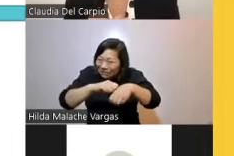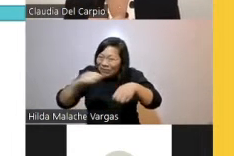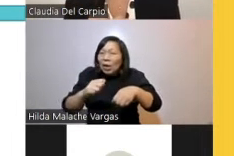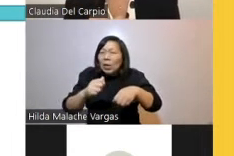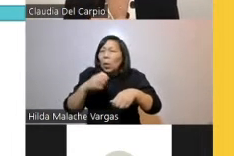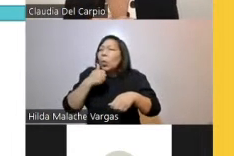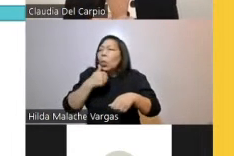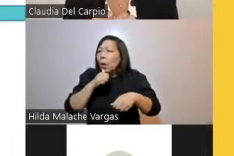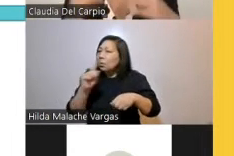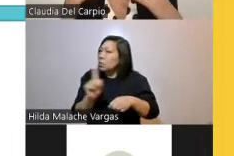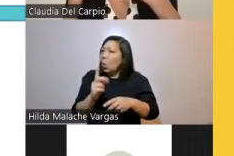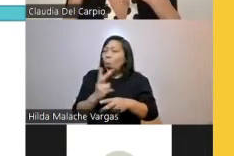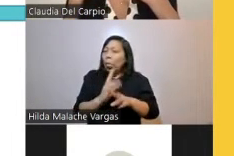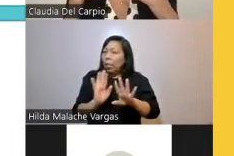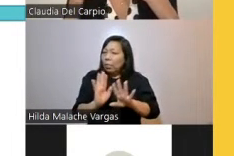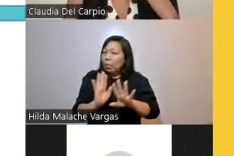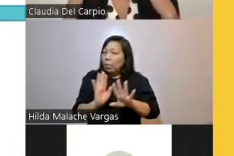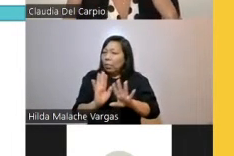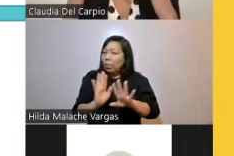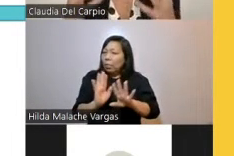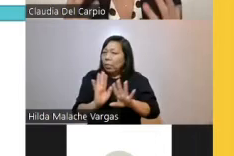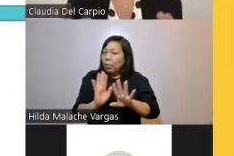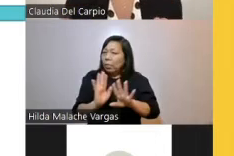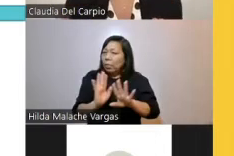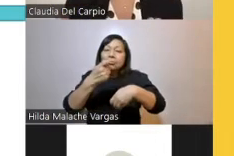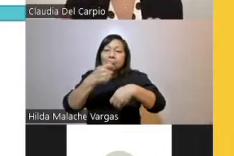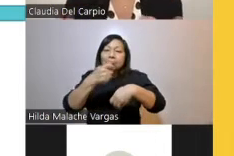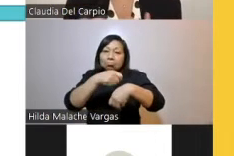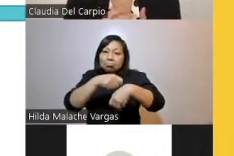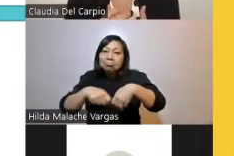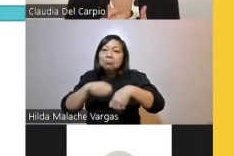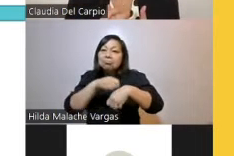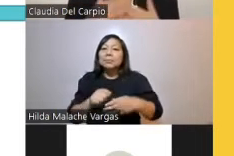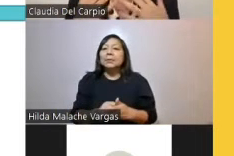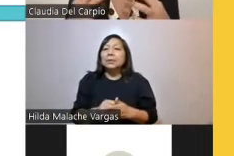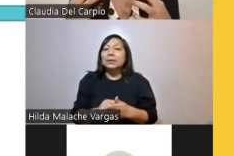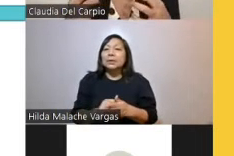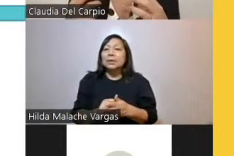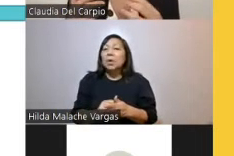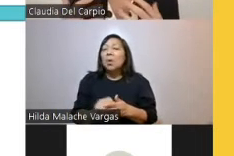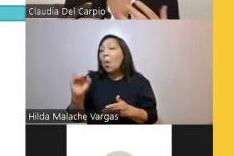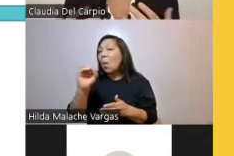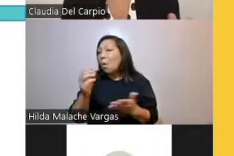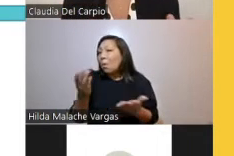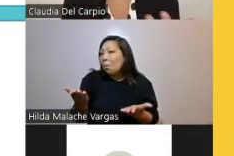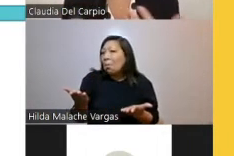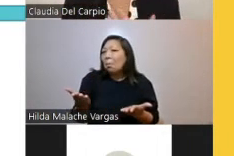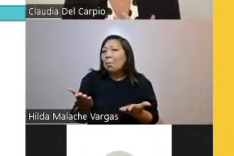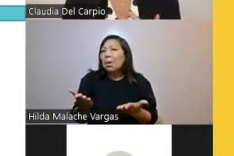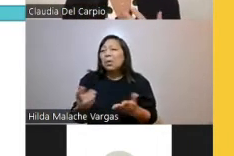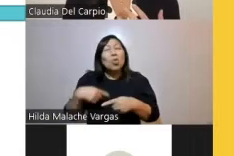riesgo de foliculitis. Y no depilarse totalmente, o que sea tampoco una práctica